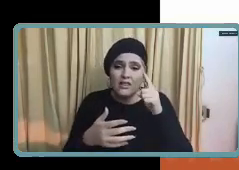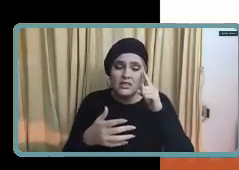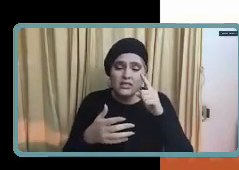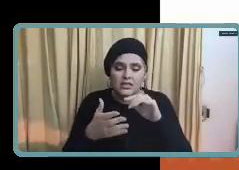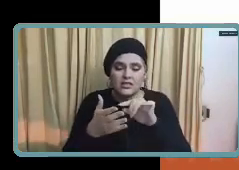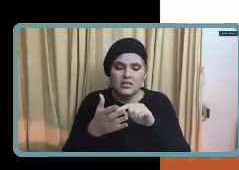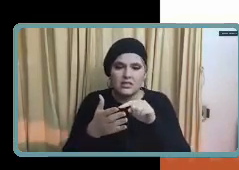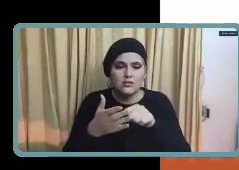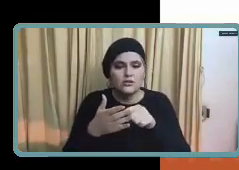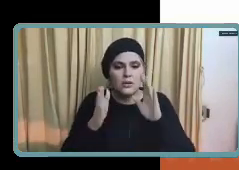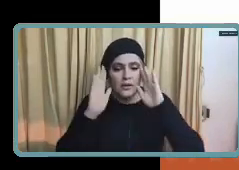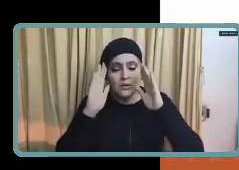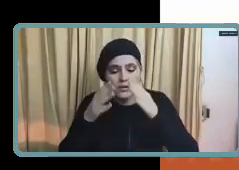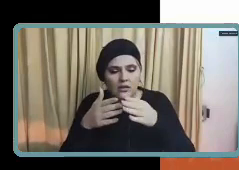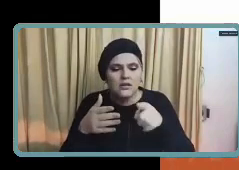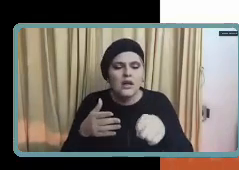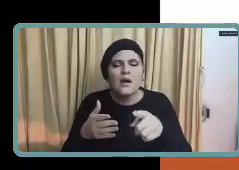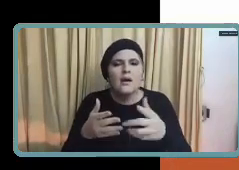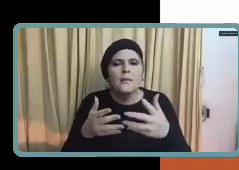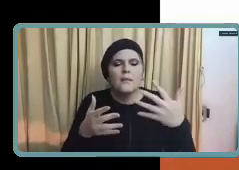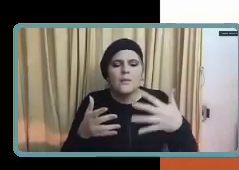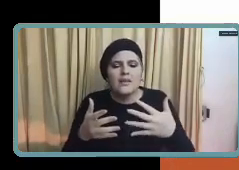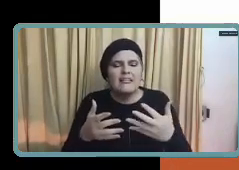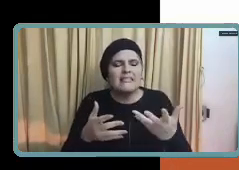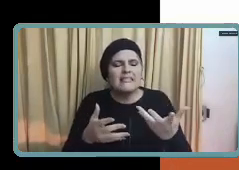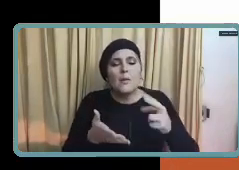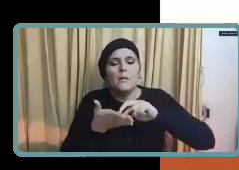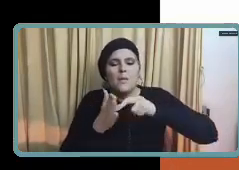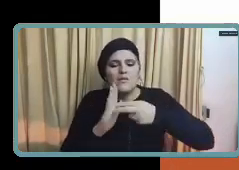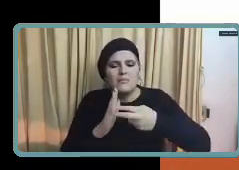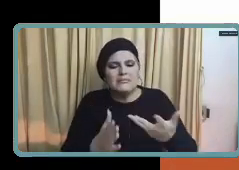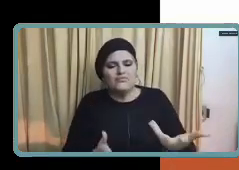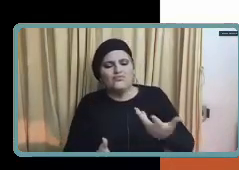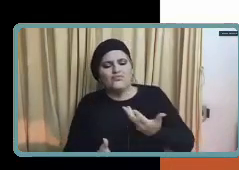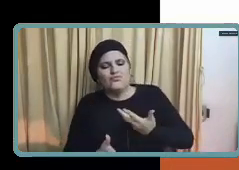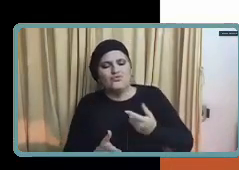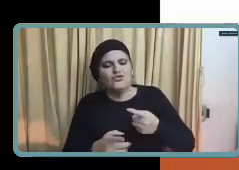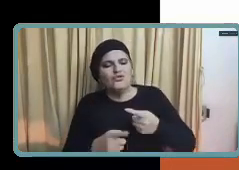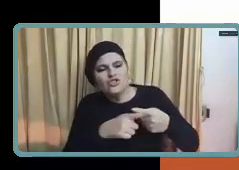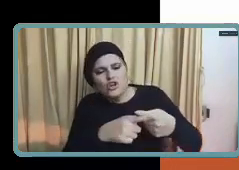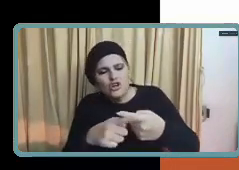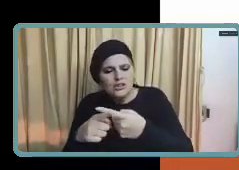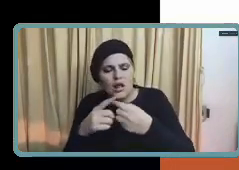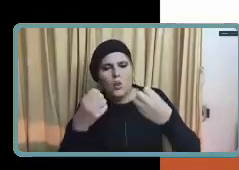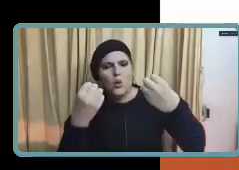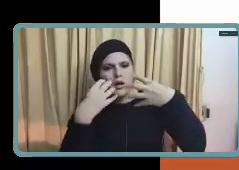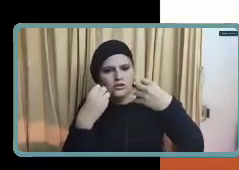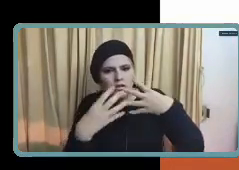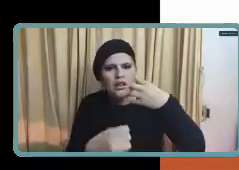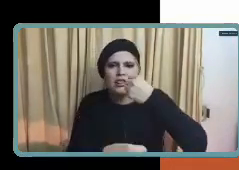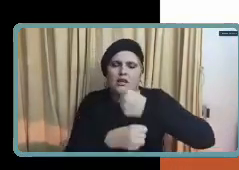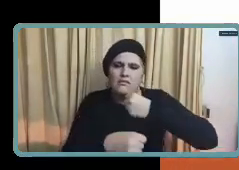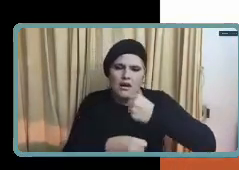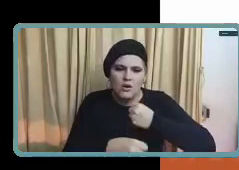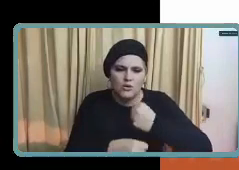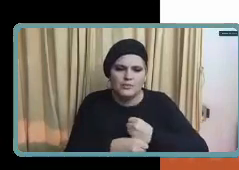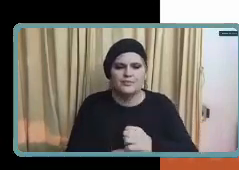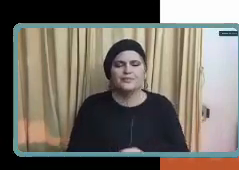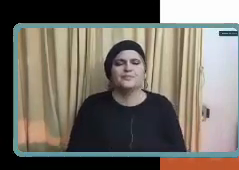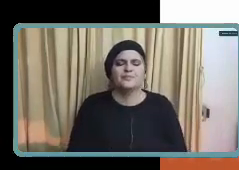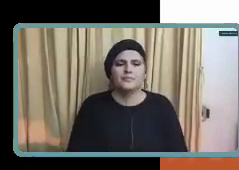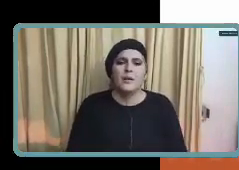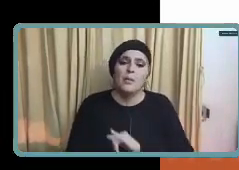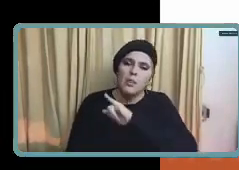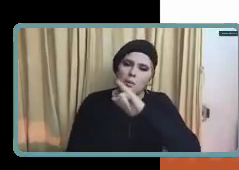significativo en lo social, educacional y laboral. Después vamos a volver un poco a hablar de esto. Y la